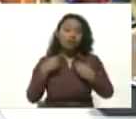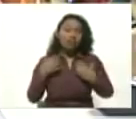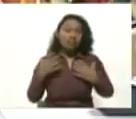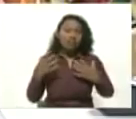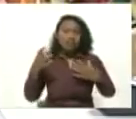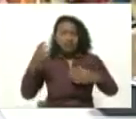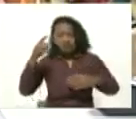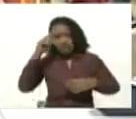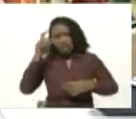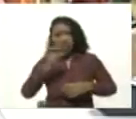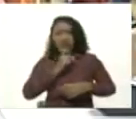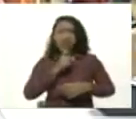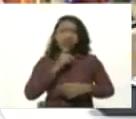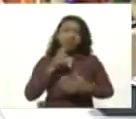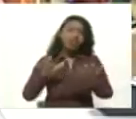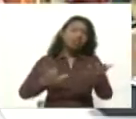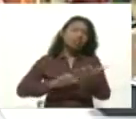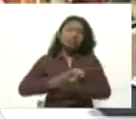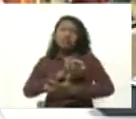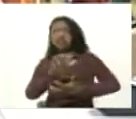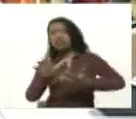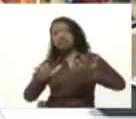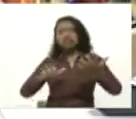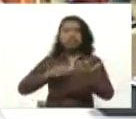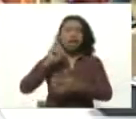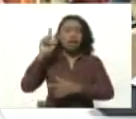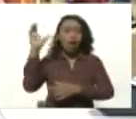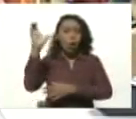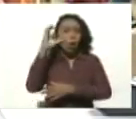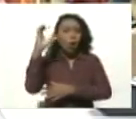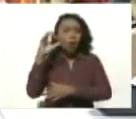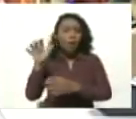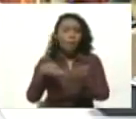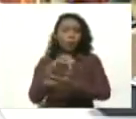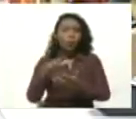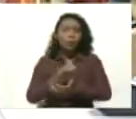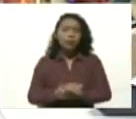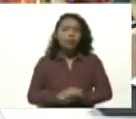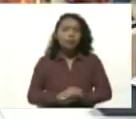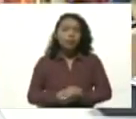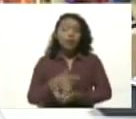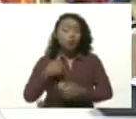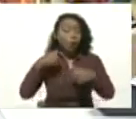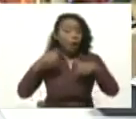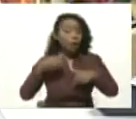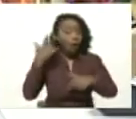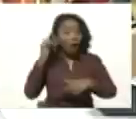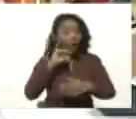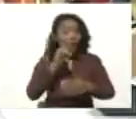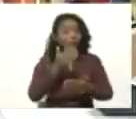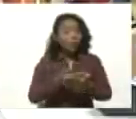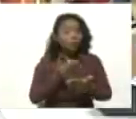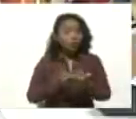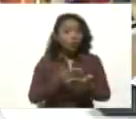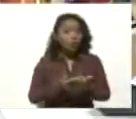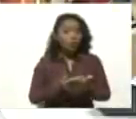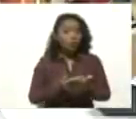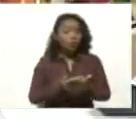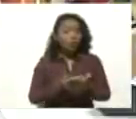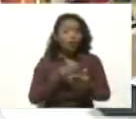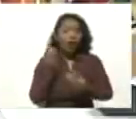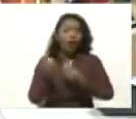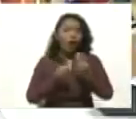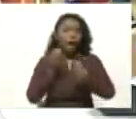en Colombia, un verdadero infierno en Colombia. Yo aquí tengo los datos de